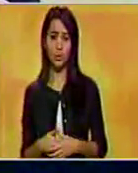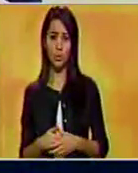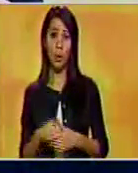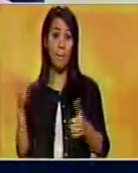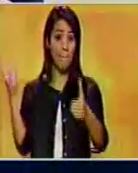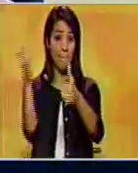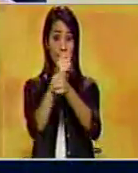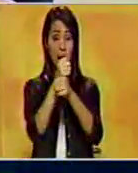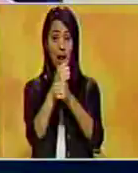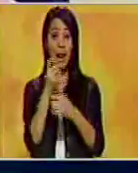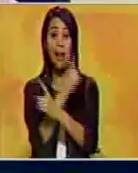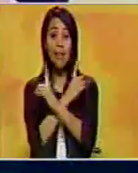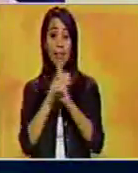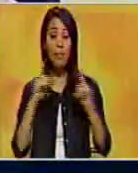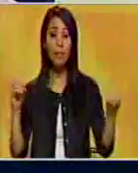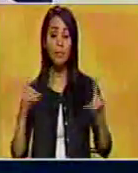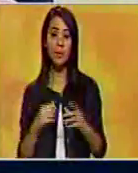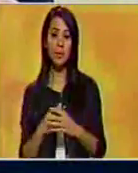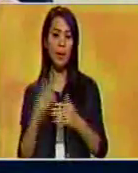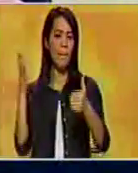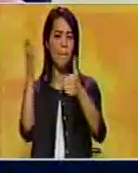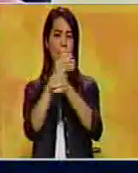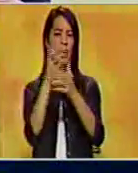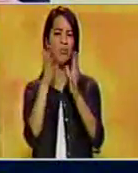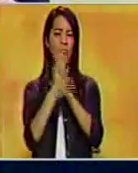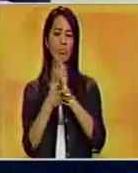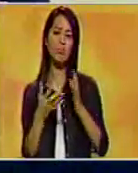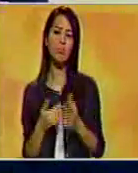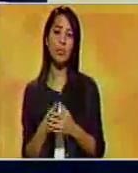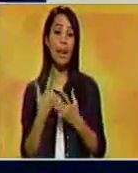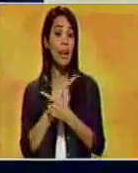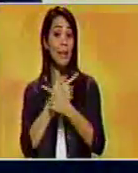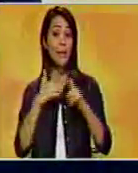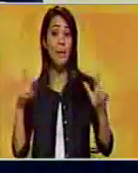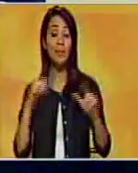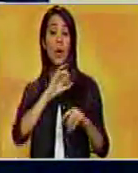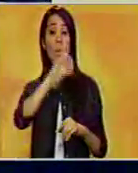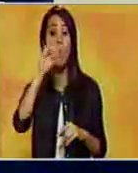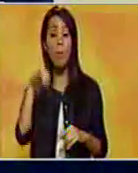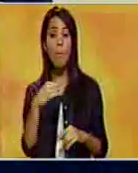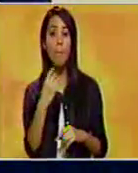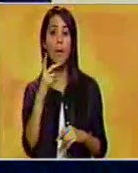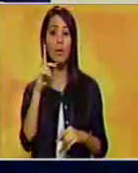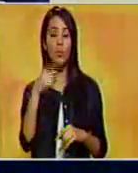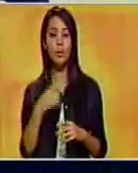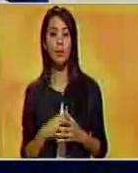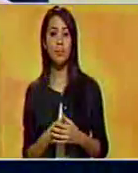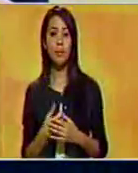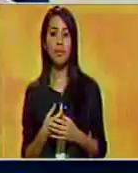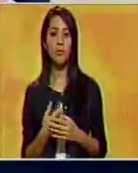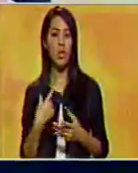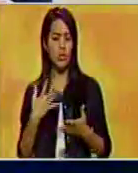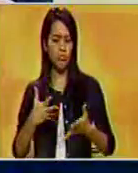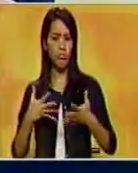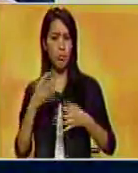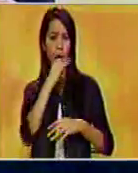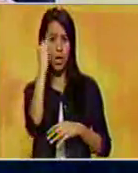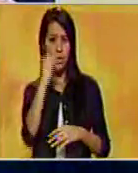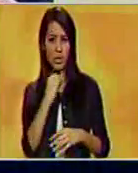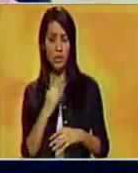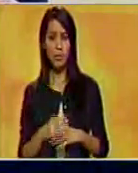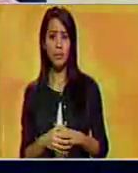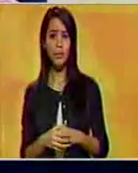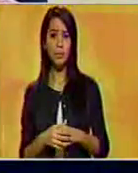la democracia y para conseguir la libertad juan pablo guanipa gobernador electo del estado zulia